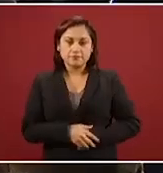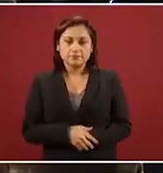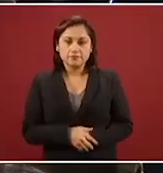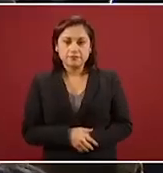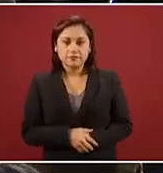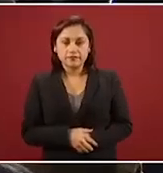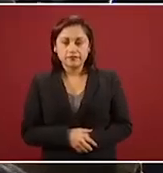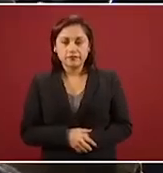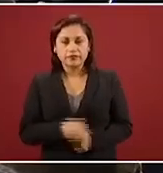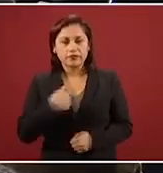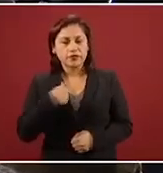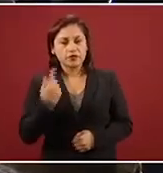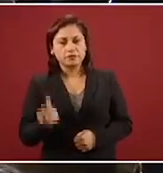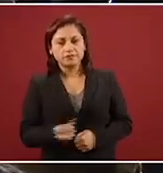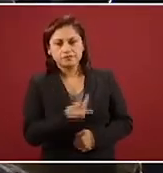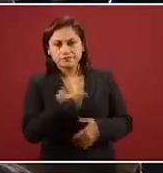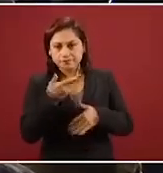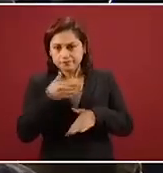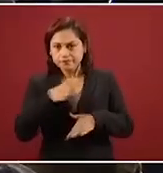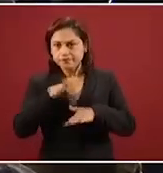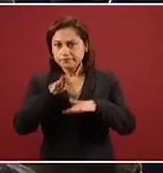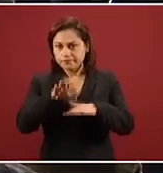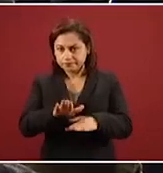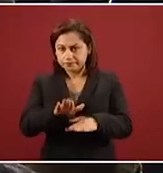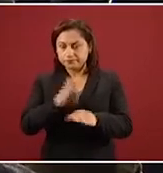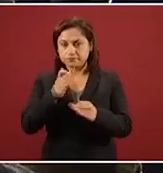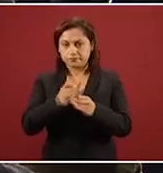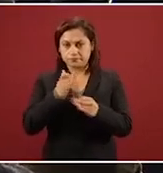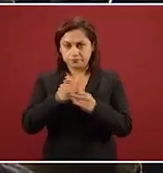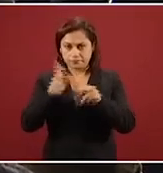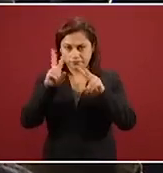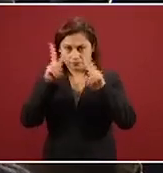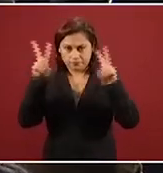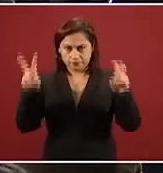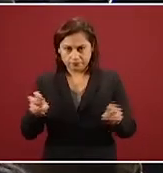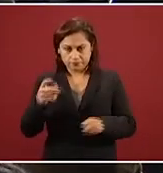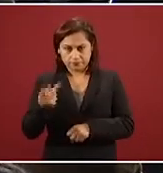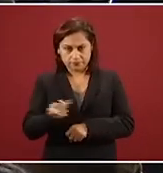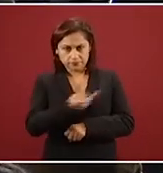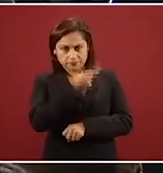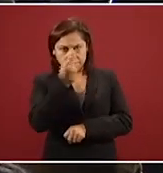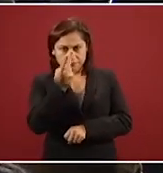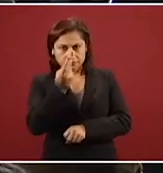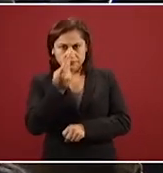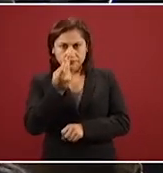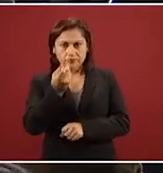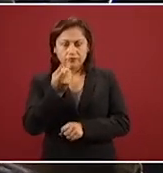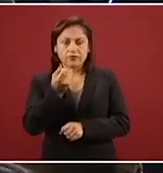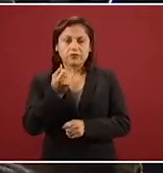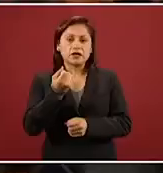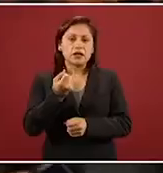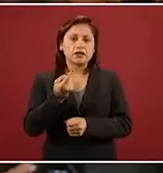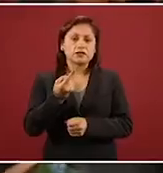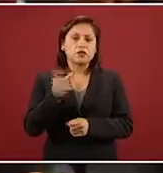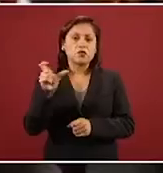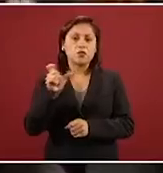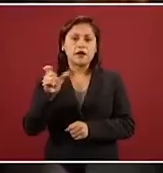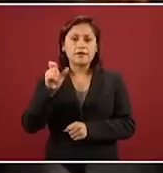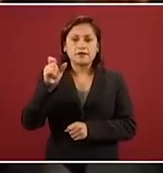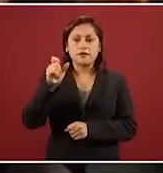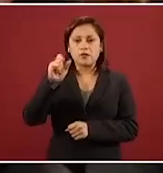Preguntar sobre el tema que se están planteando, ¿cuál es el cálculo de evasión en las cuotas obrero-patronales que se